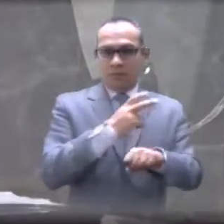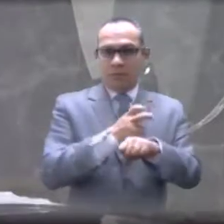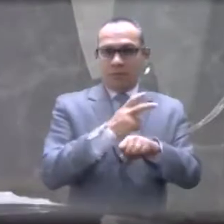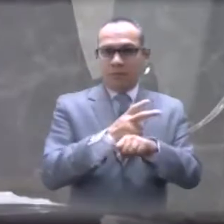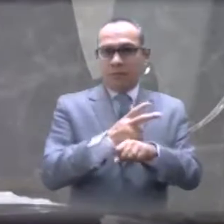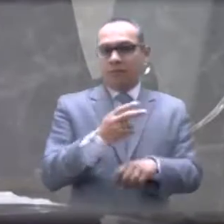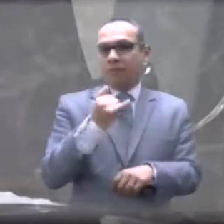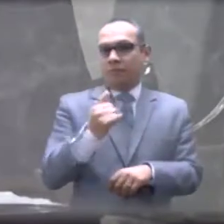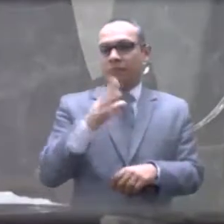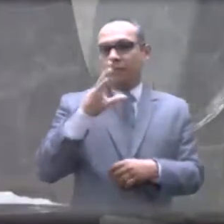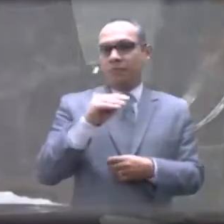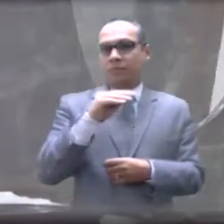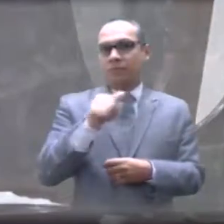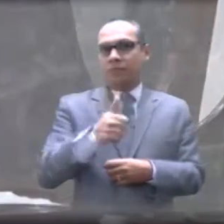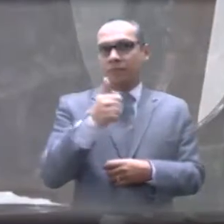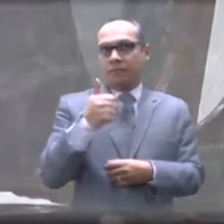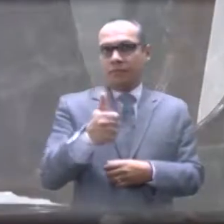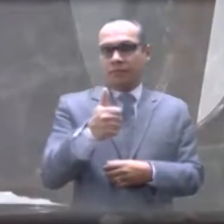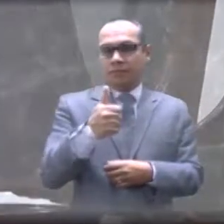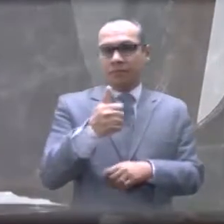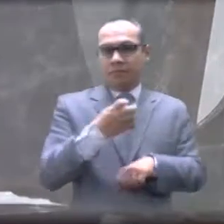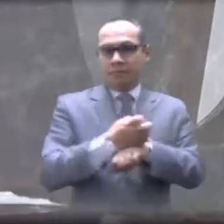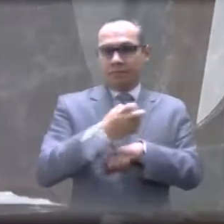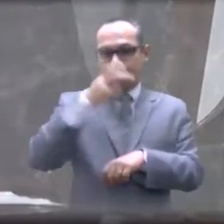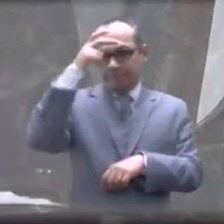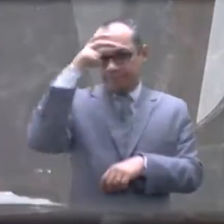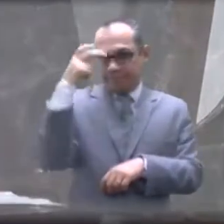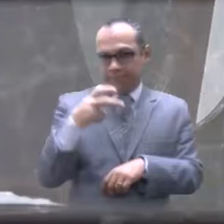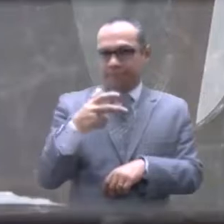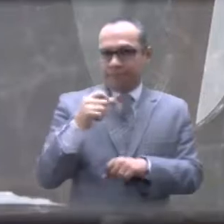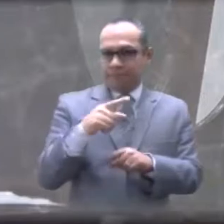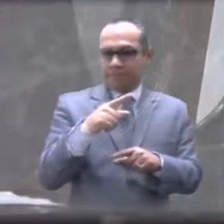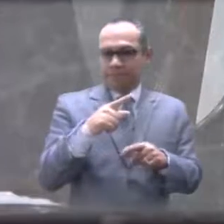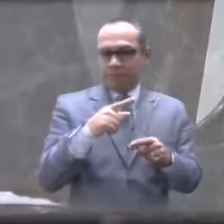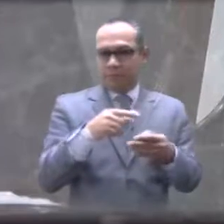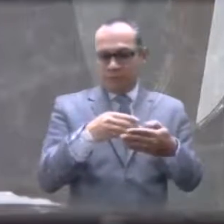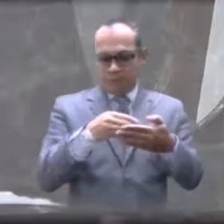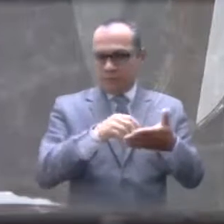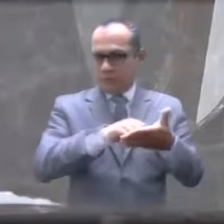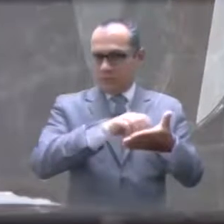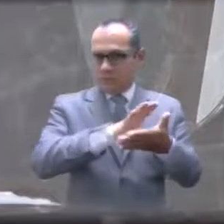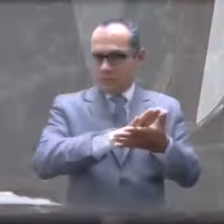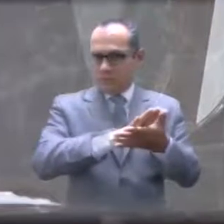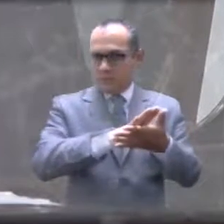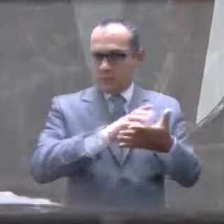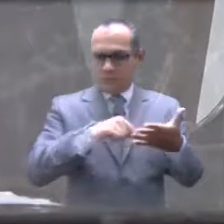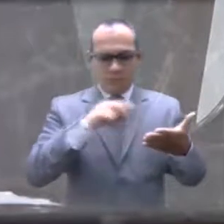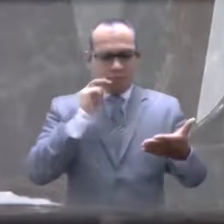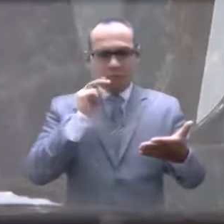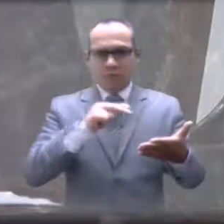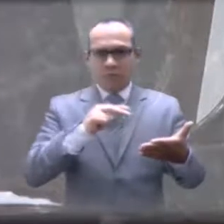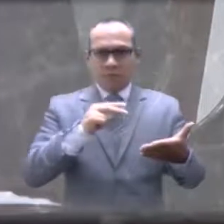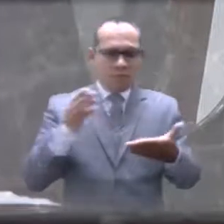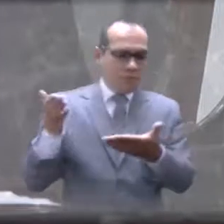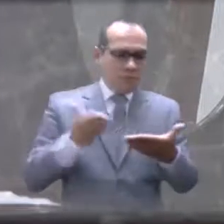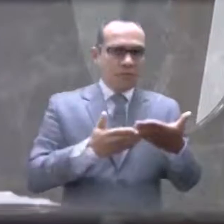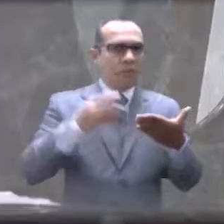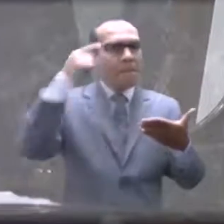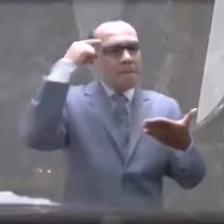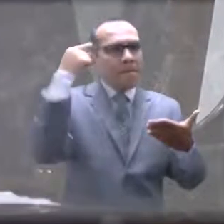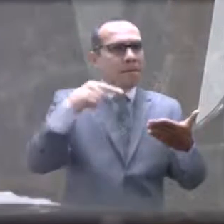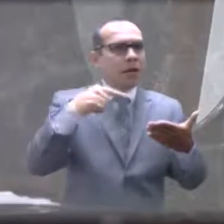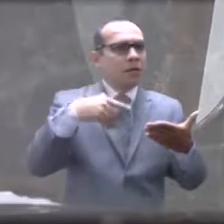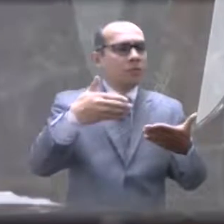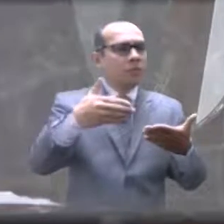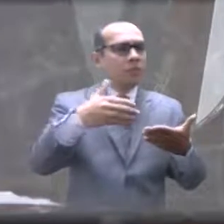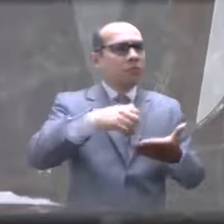de la Constitución Política del Estado de Hidalgo, envía y somete a esta soberanía para su aprobación